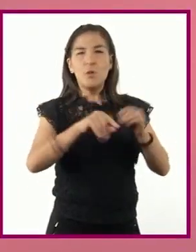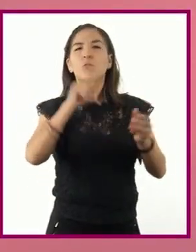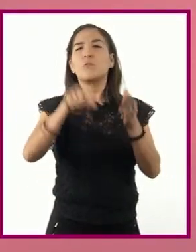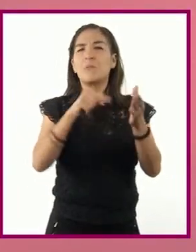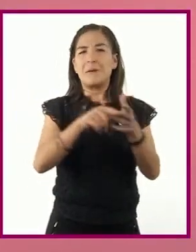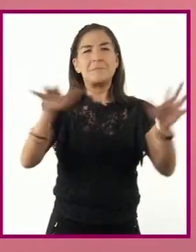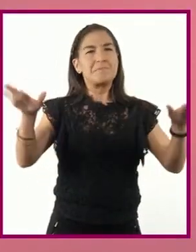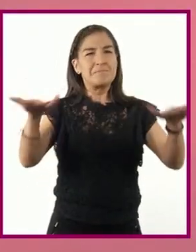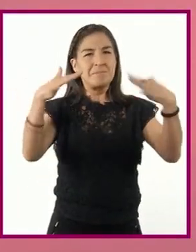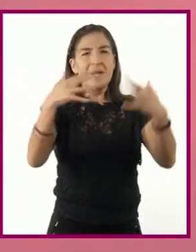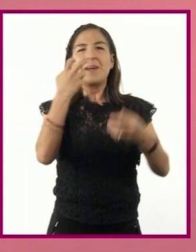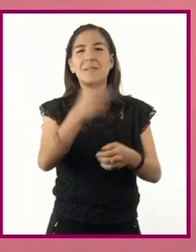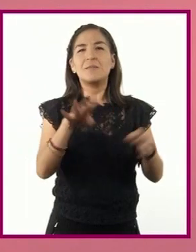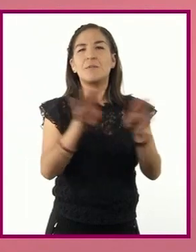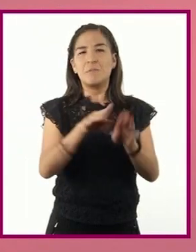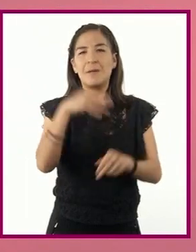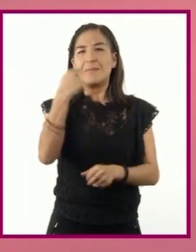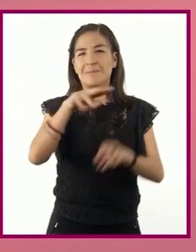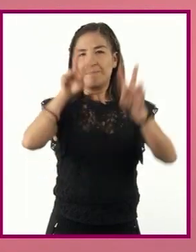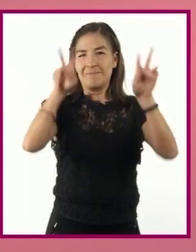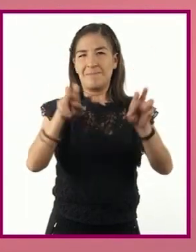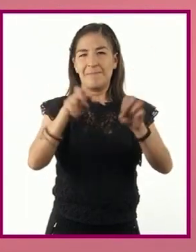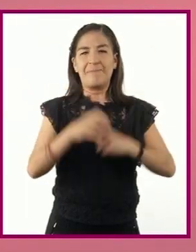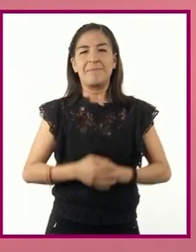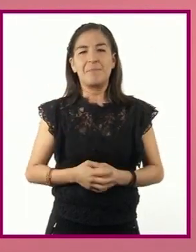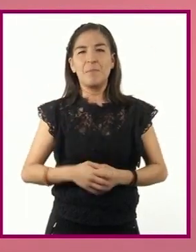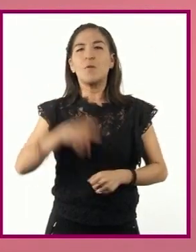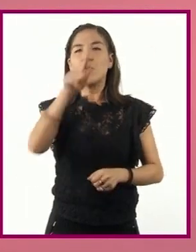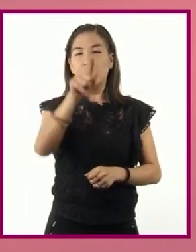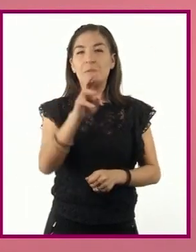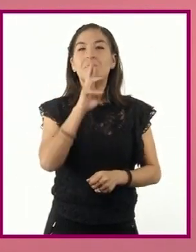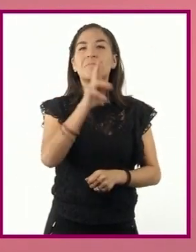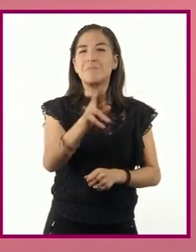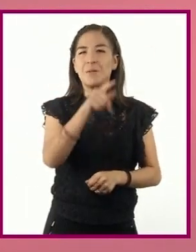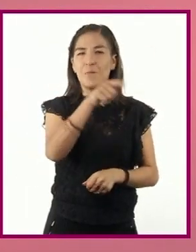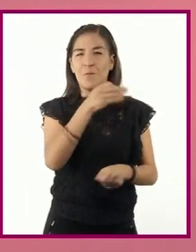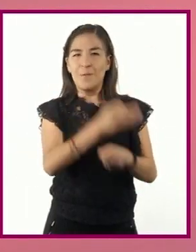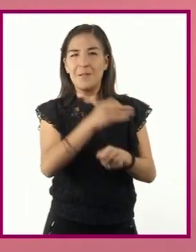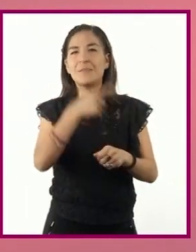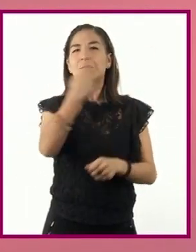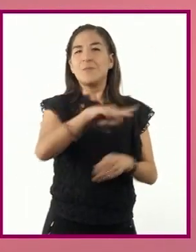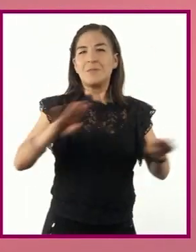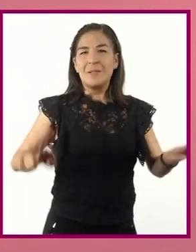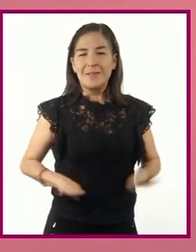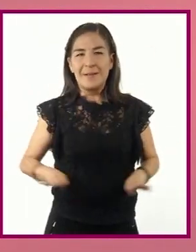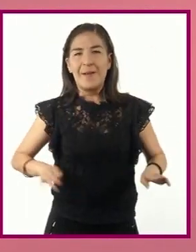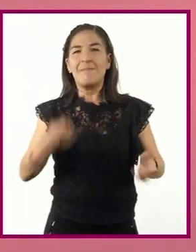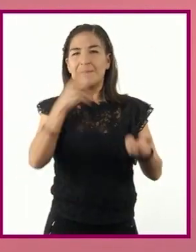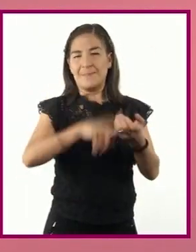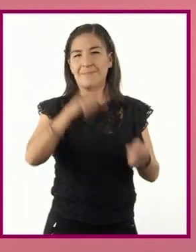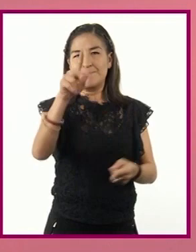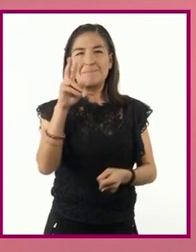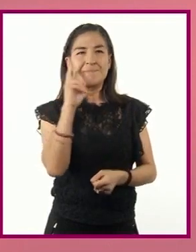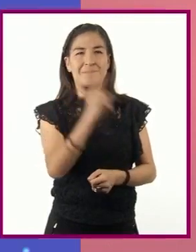público. Revisemos el título de la obra, comparen su respuesta y las características que